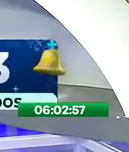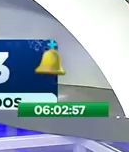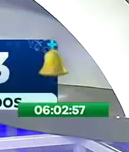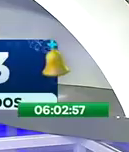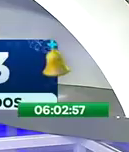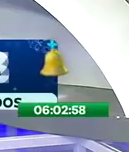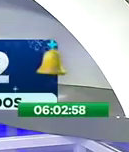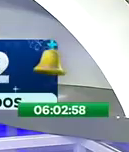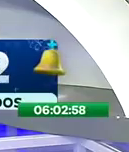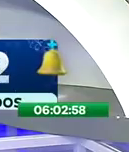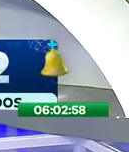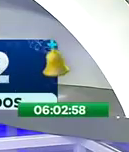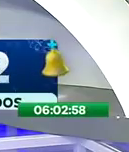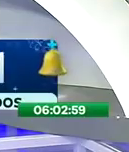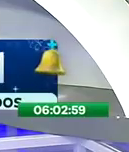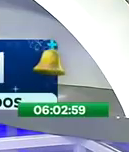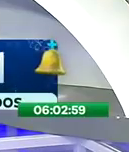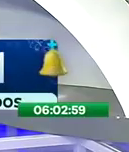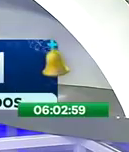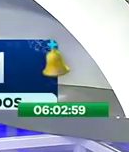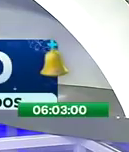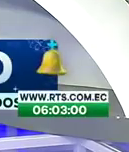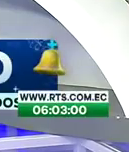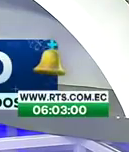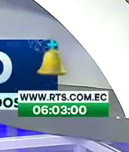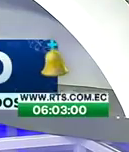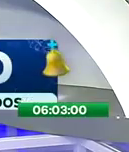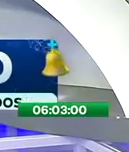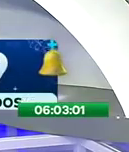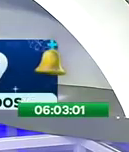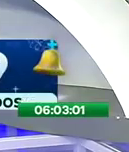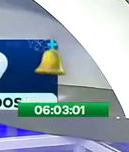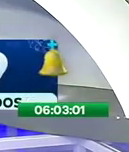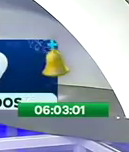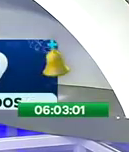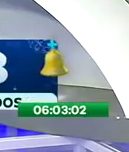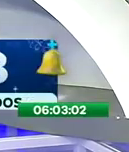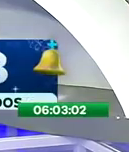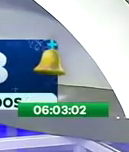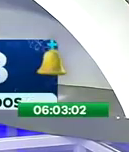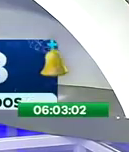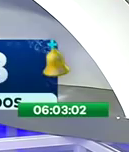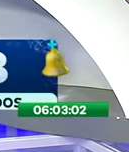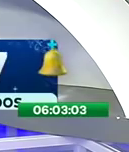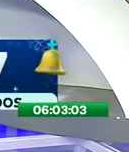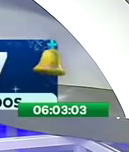¡No! La juguetería está abierta, quien compre que no hay. La ciudad. Vaya.